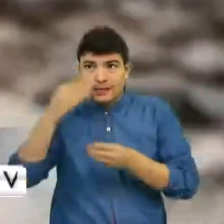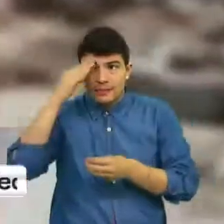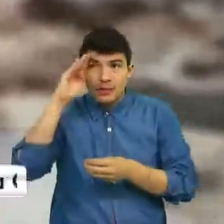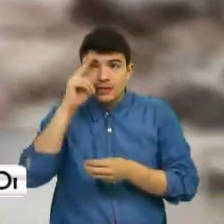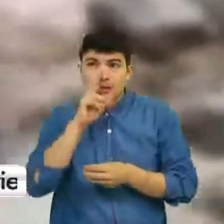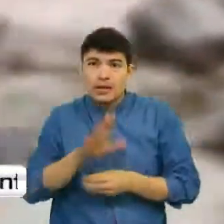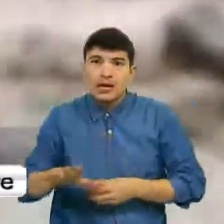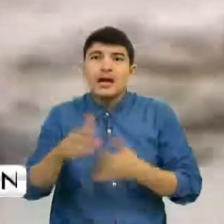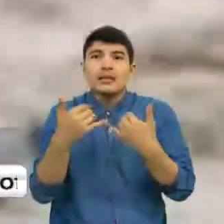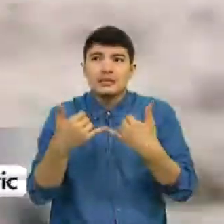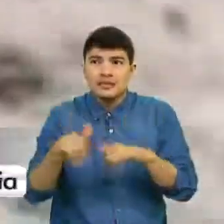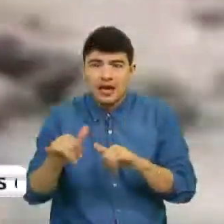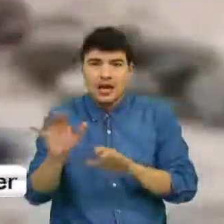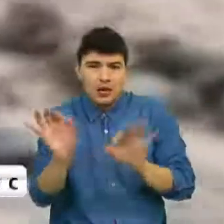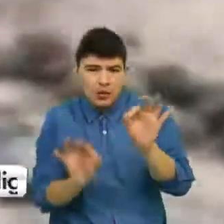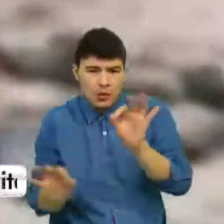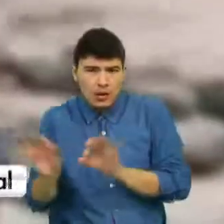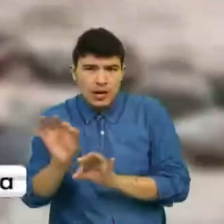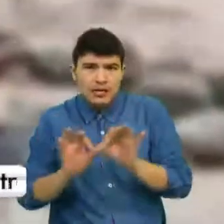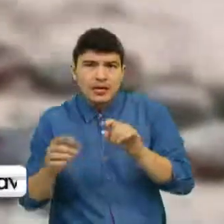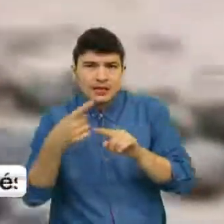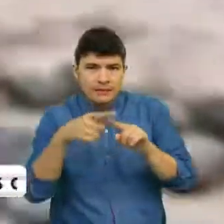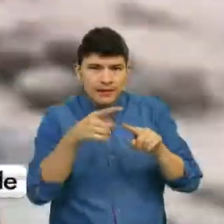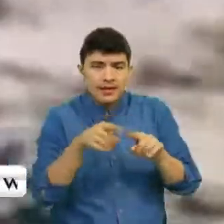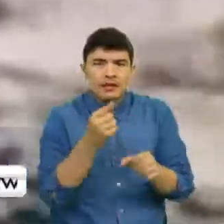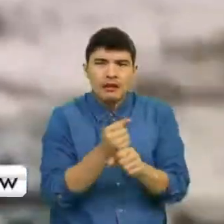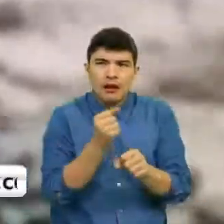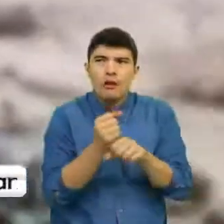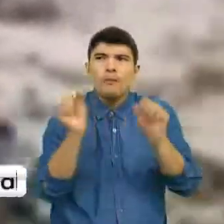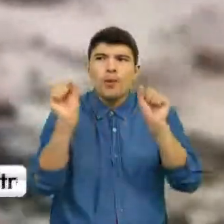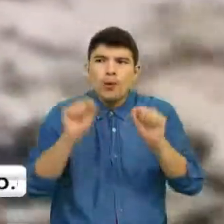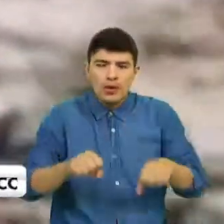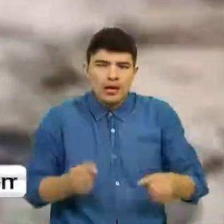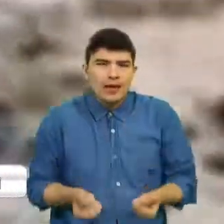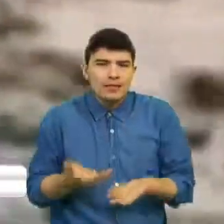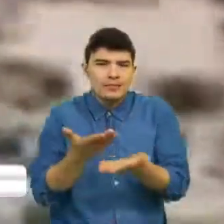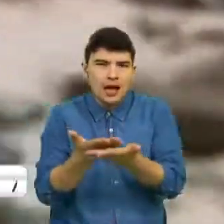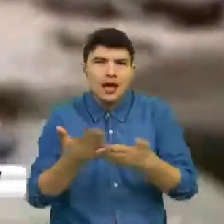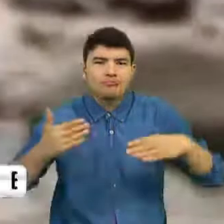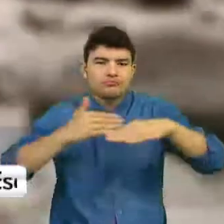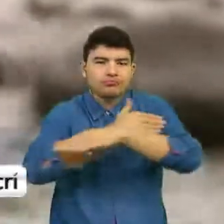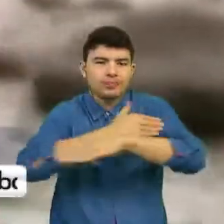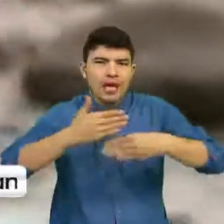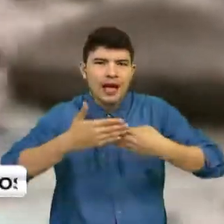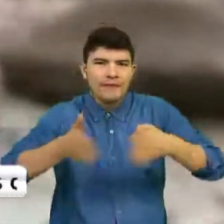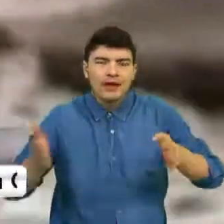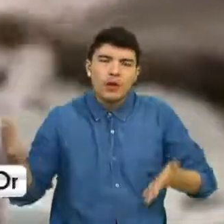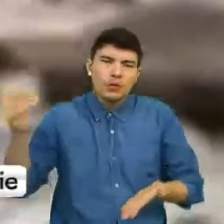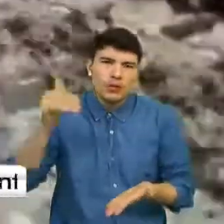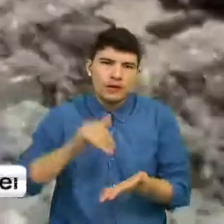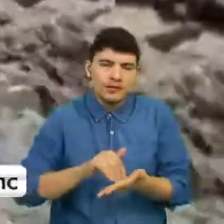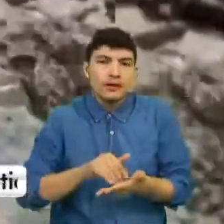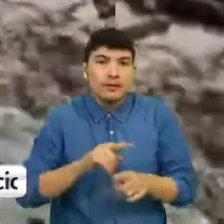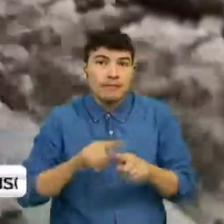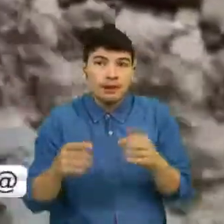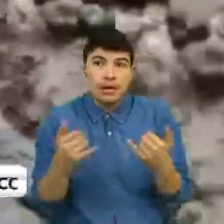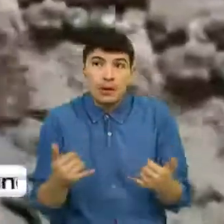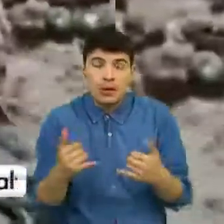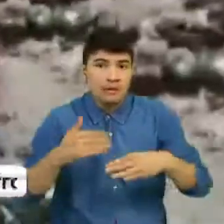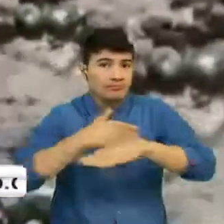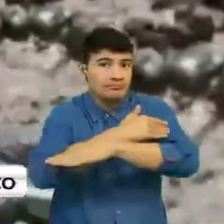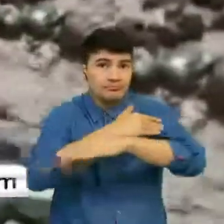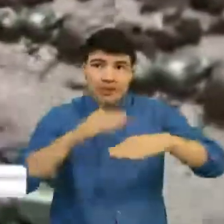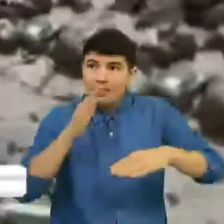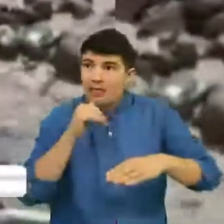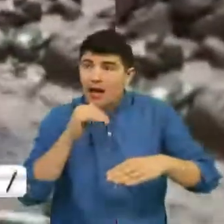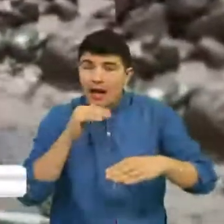Nacional, ya se encuentran coordinando los diferentes trabajos para poder restablecer la movilidad en este tramo vial. Por el momento no se tienen vías alternas,